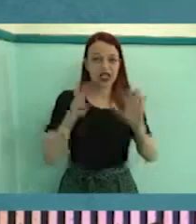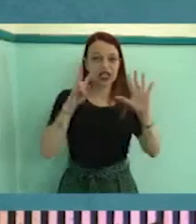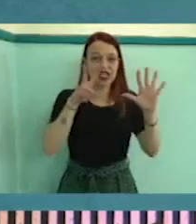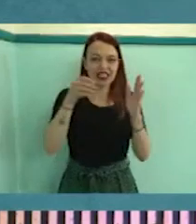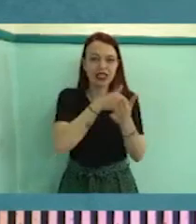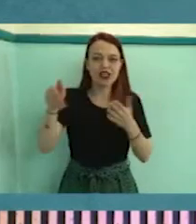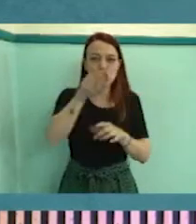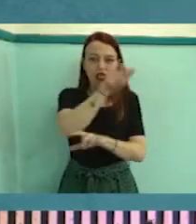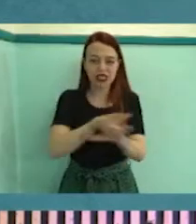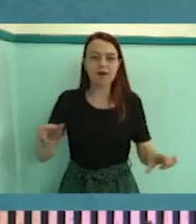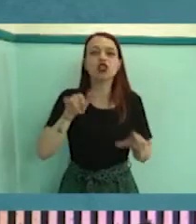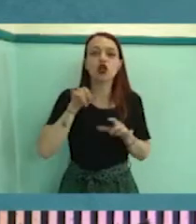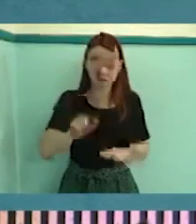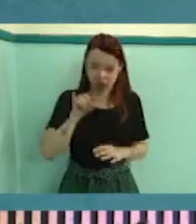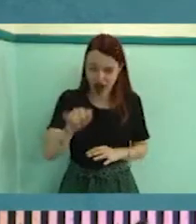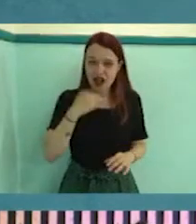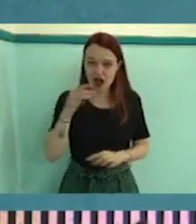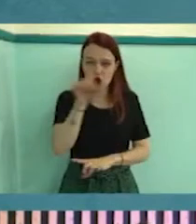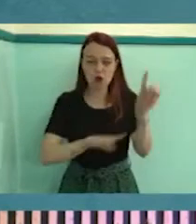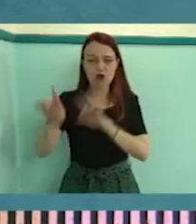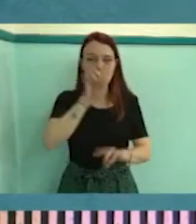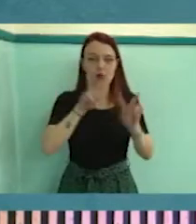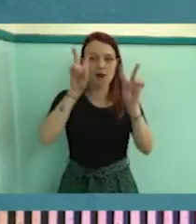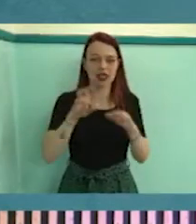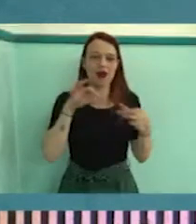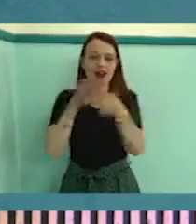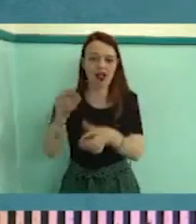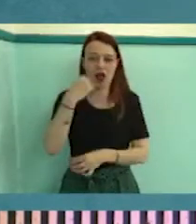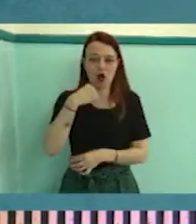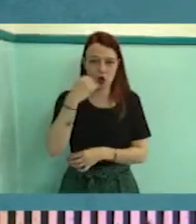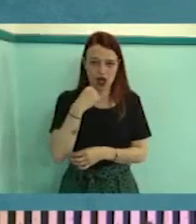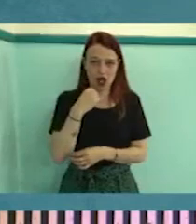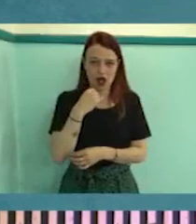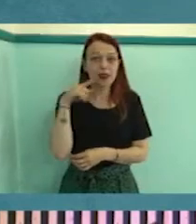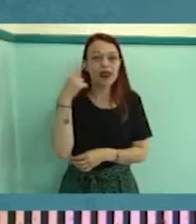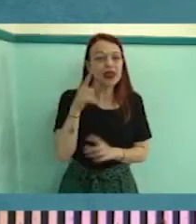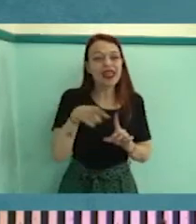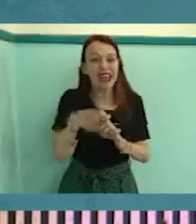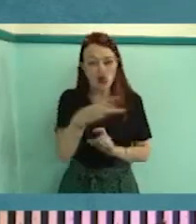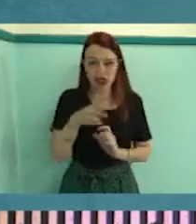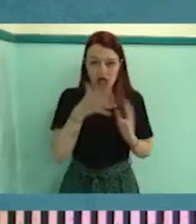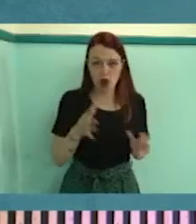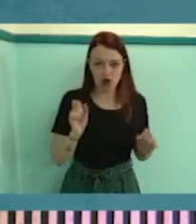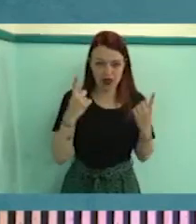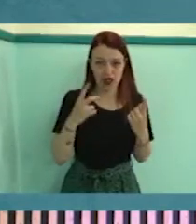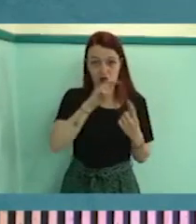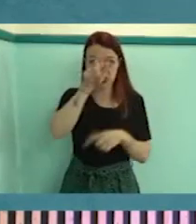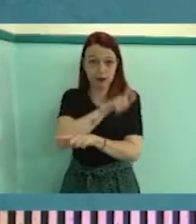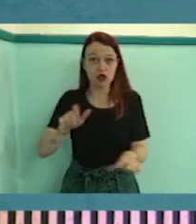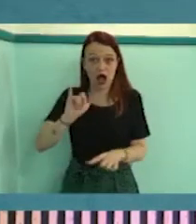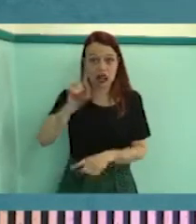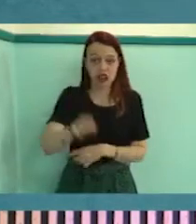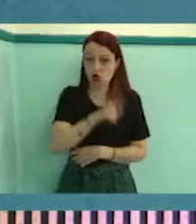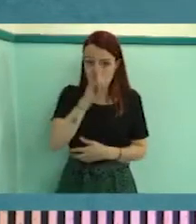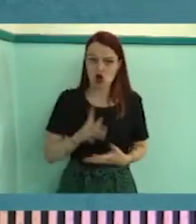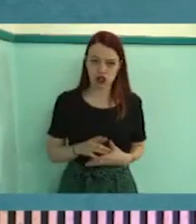en el mundo tienen en este momento un trastorno de conducta alimentaria diagnosticado más las que no no sabemos si lo tienen o no Y por